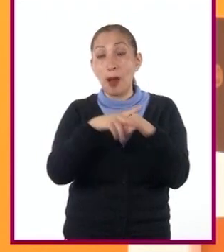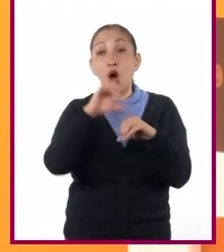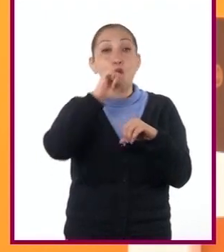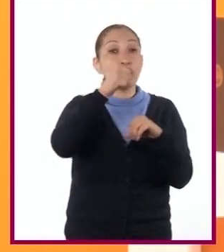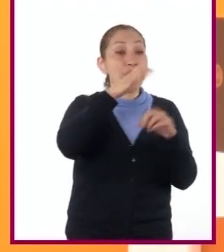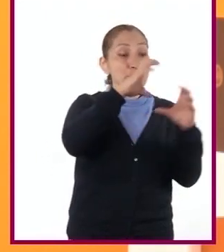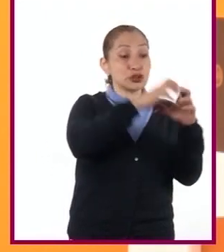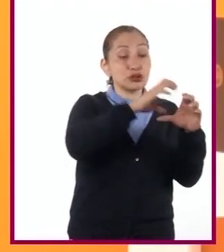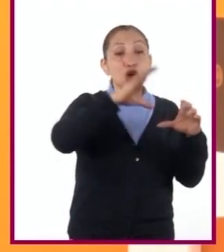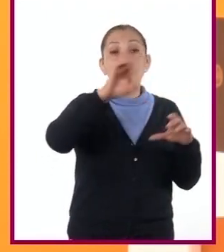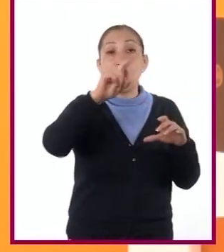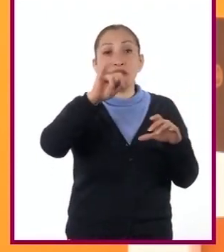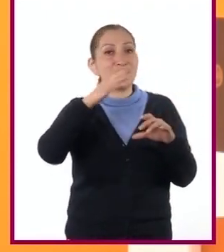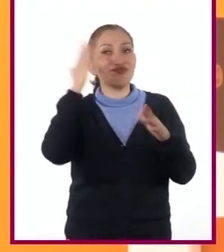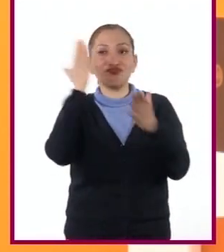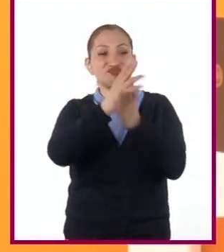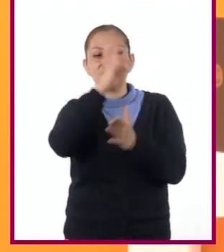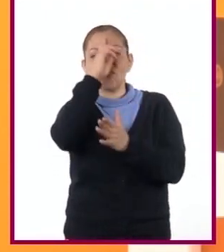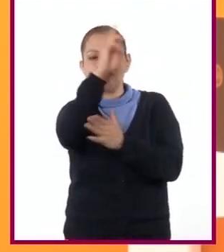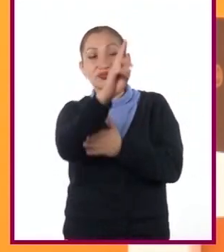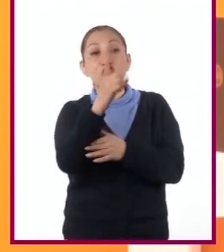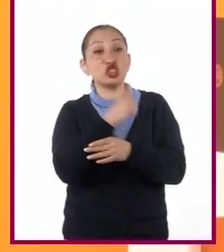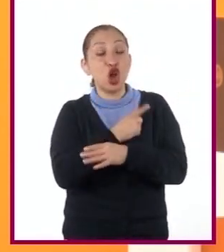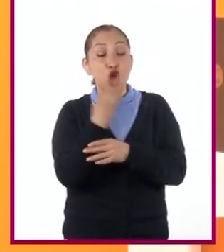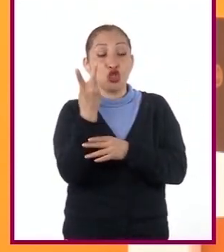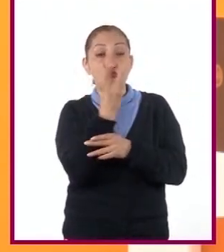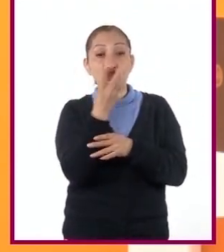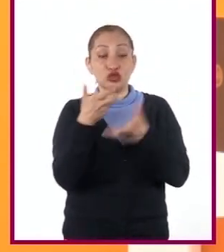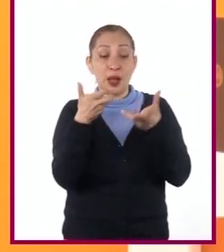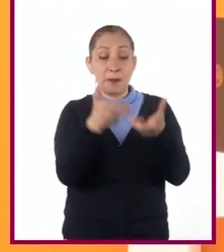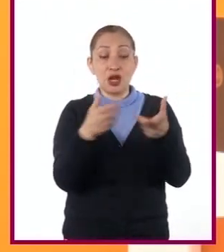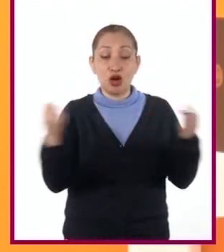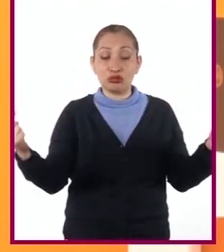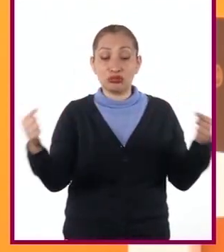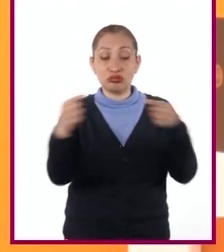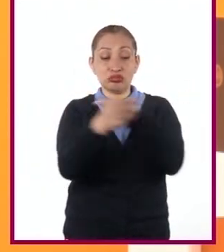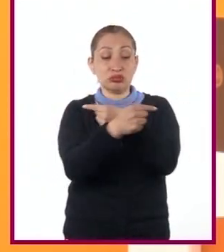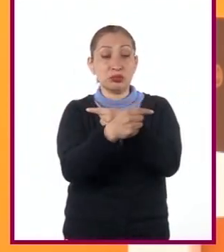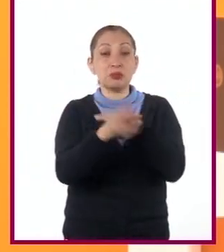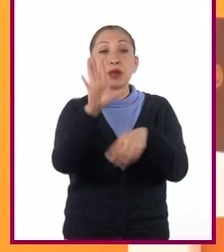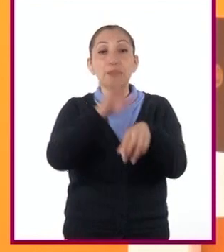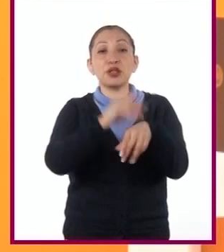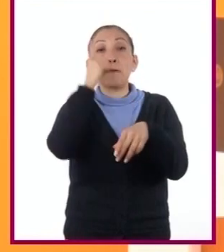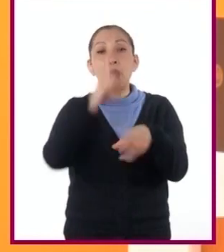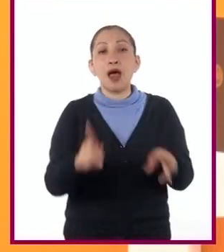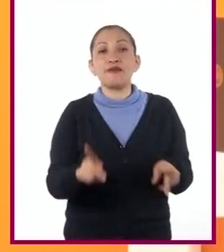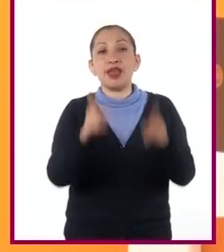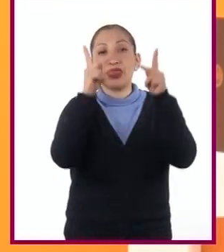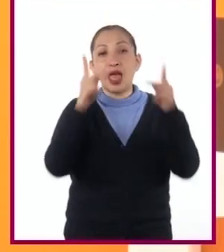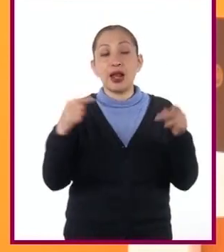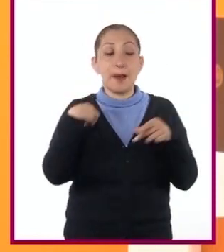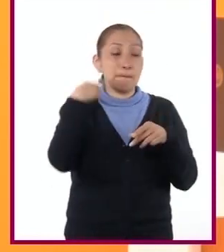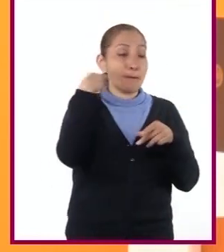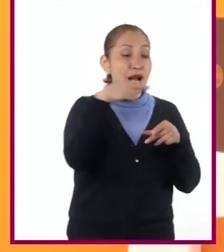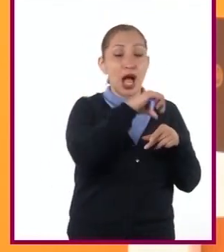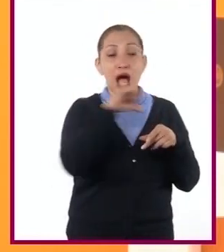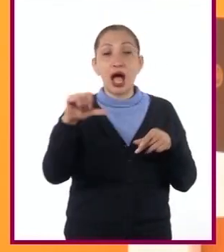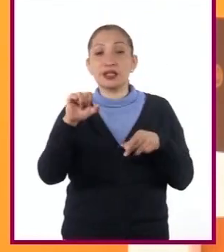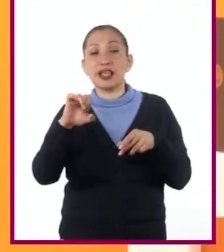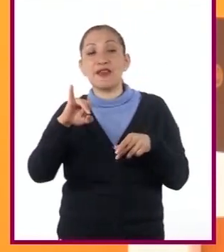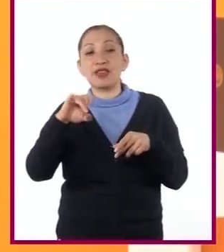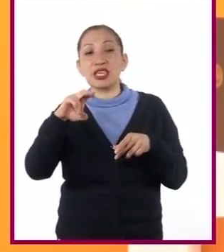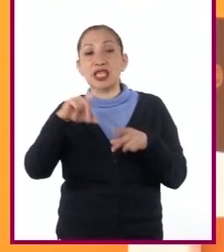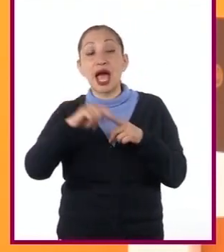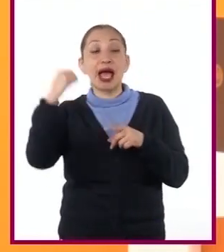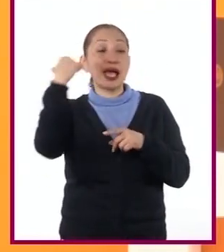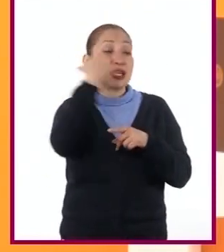otras colonias. Así, solo 2 rutas se autorizaron para el comercio, la de Veracruz-Sevilla y la